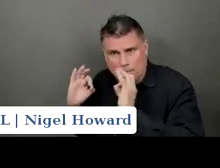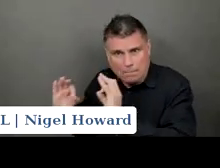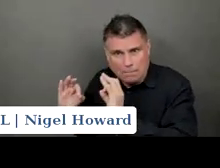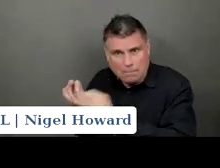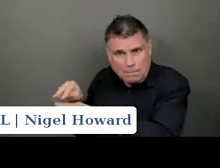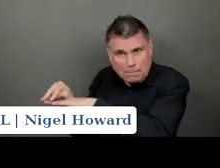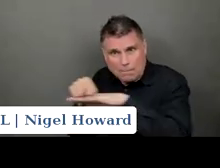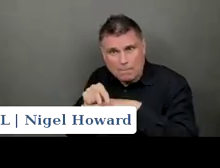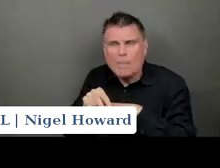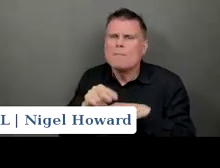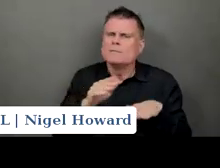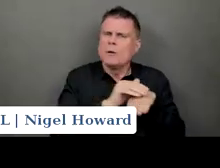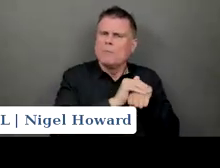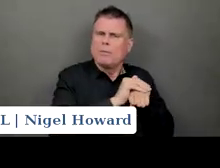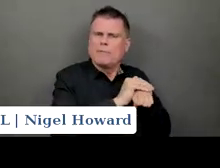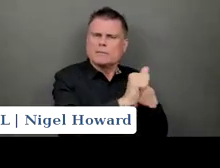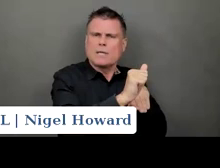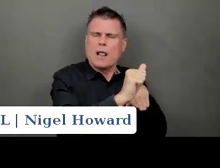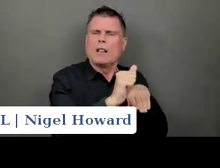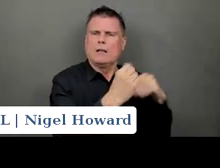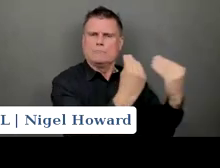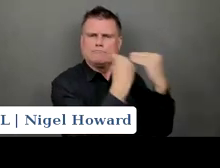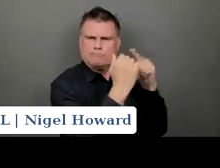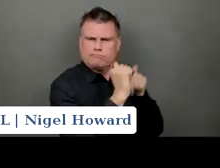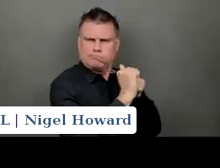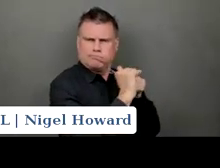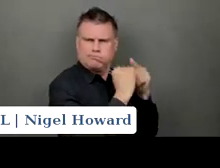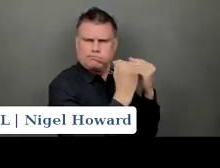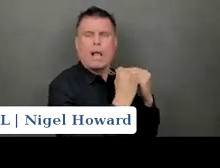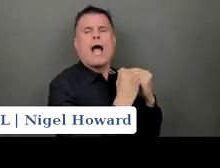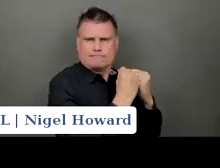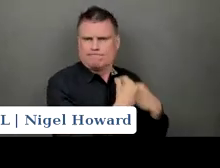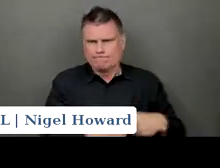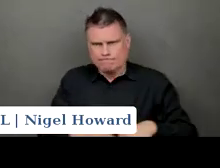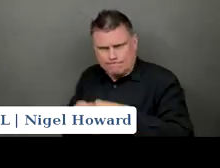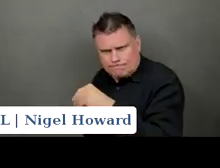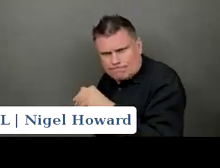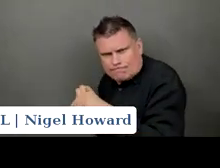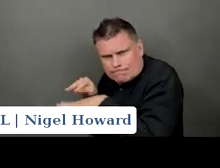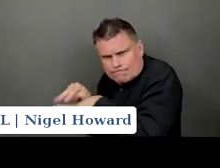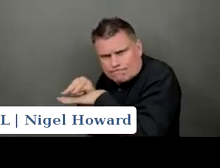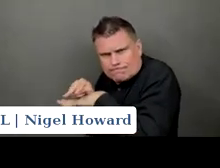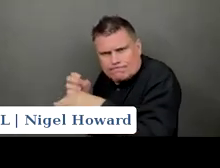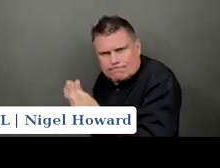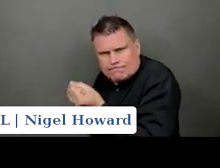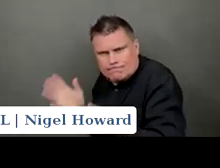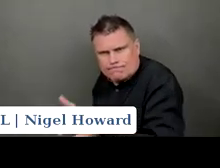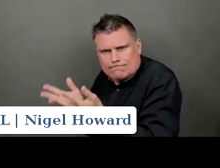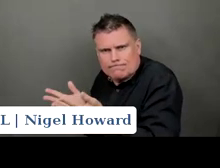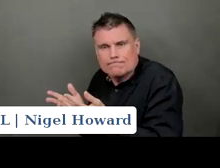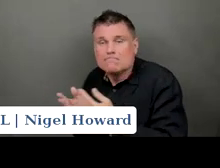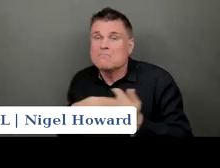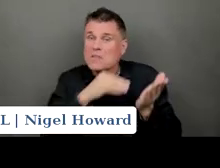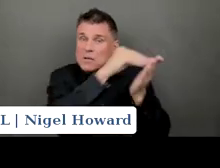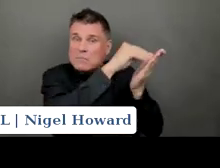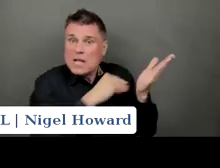vaya de la mano de una correcta profesionalización, y todo eso requiere un análisis muy profundo de sostenibilidad